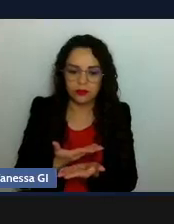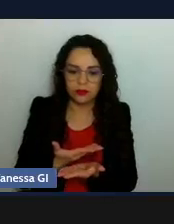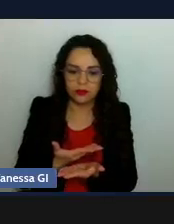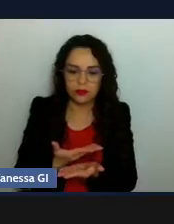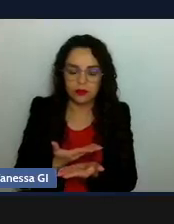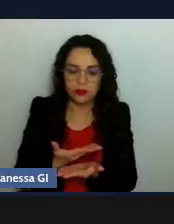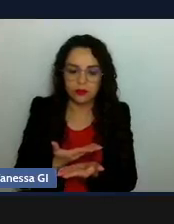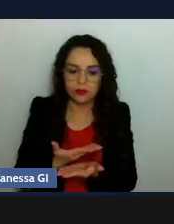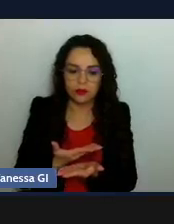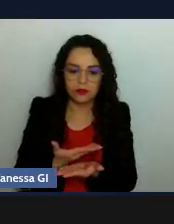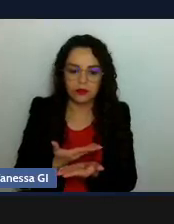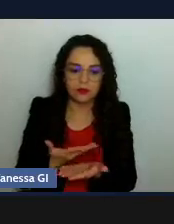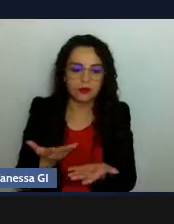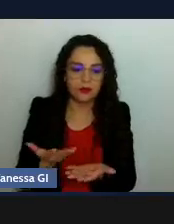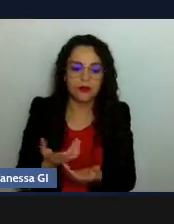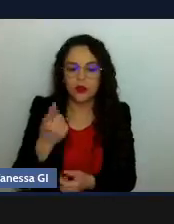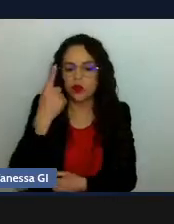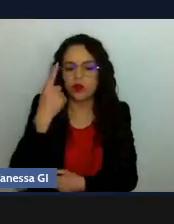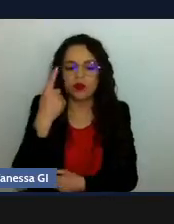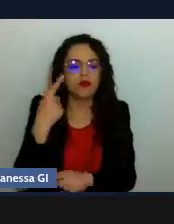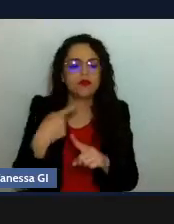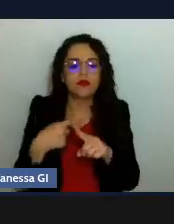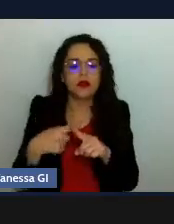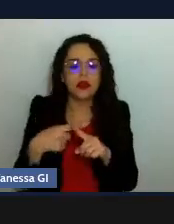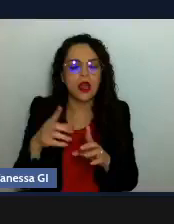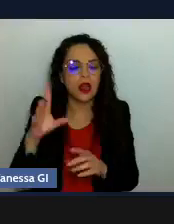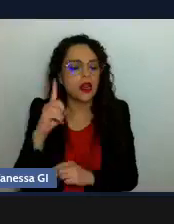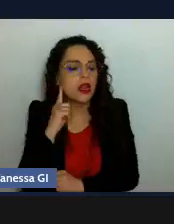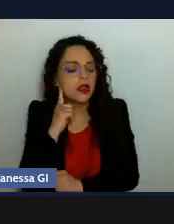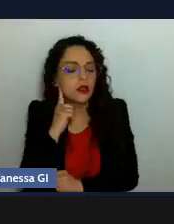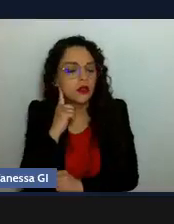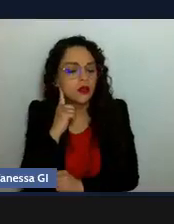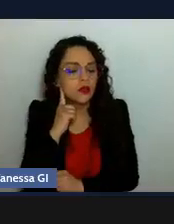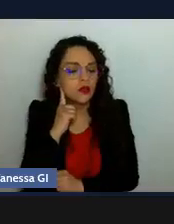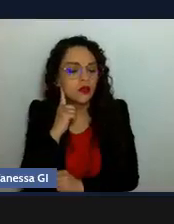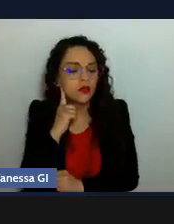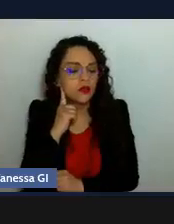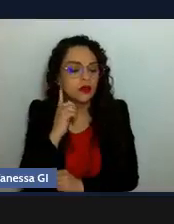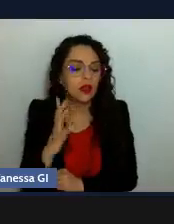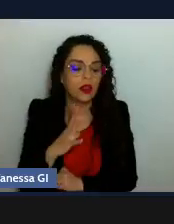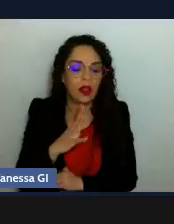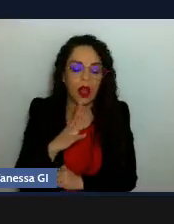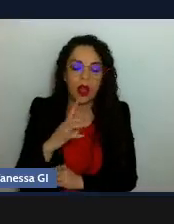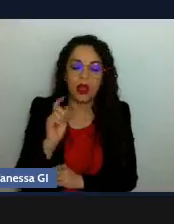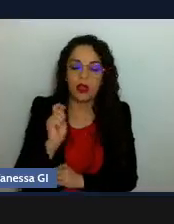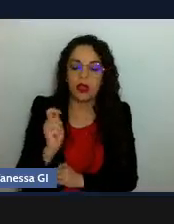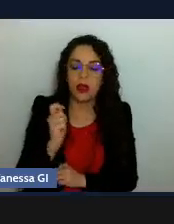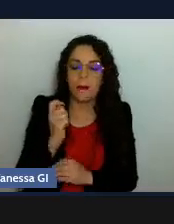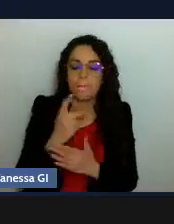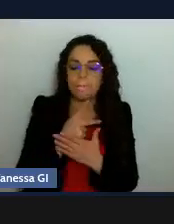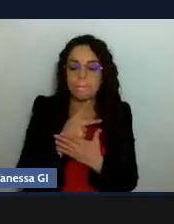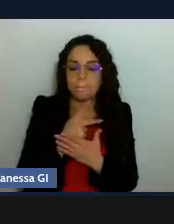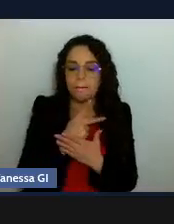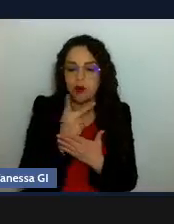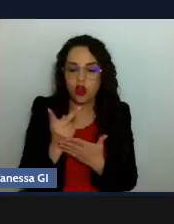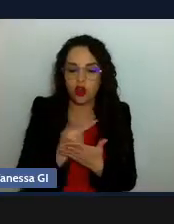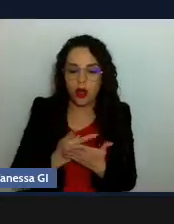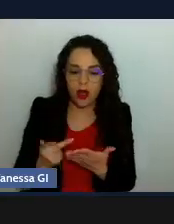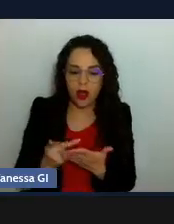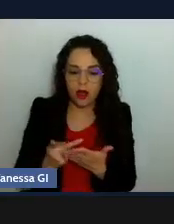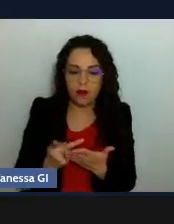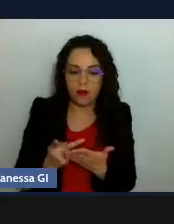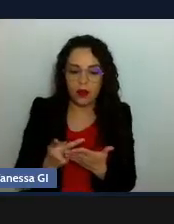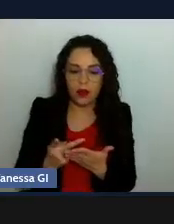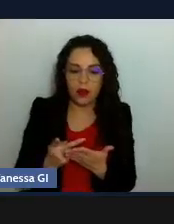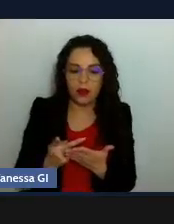se le viene ahorita a la mente si existe algún programa o política, tiene conocimiento de algún programa o política que